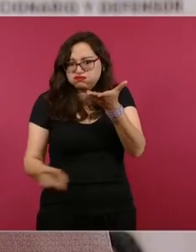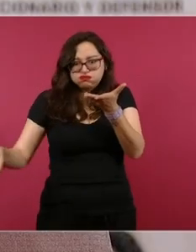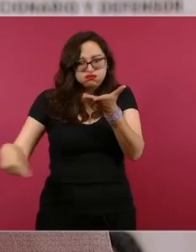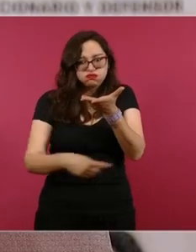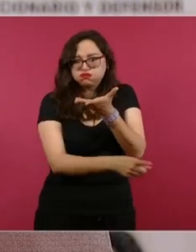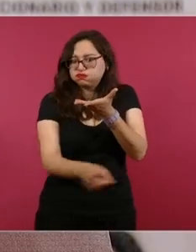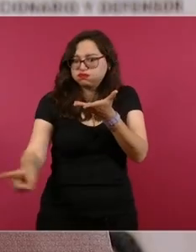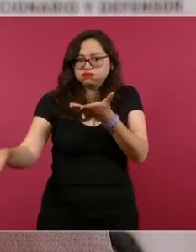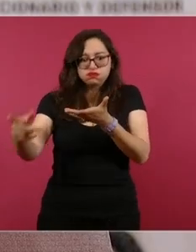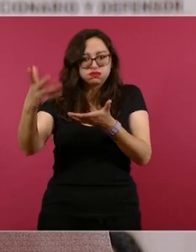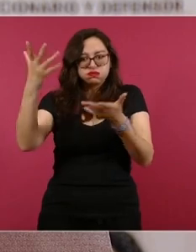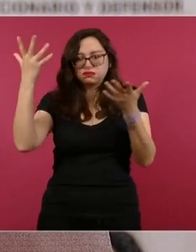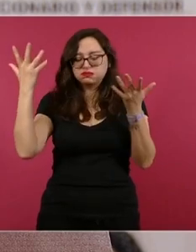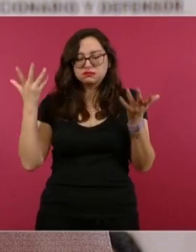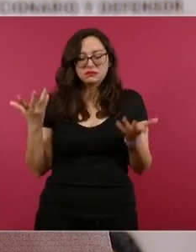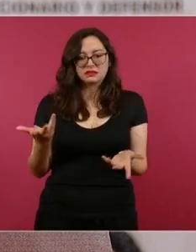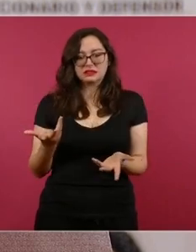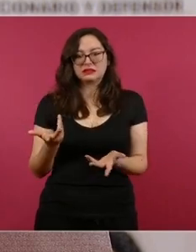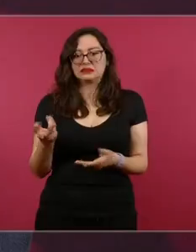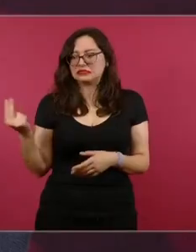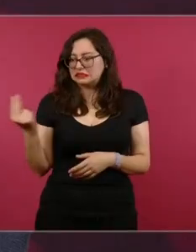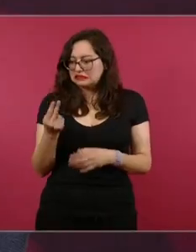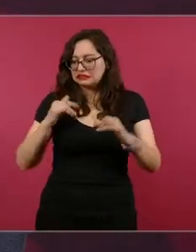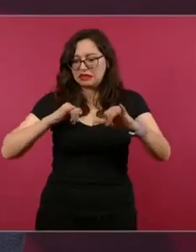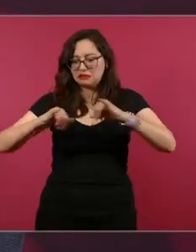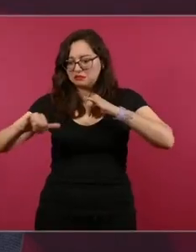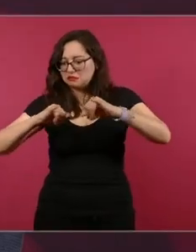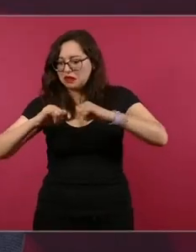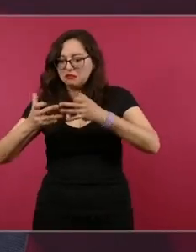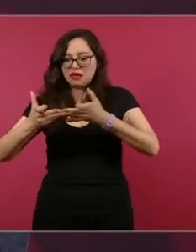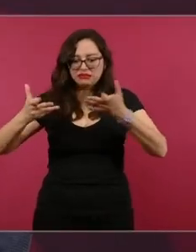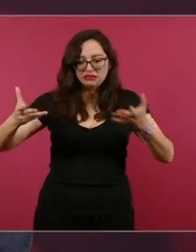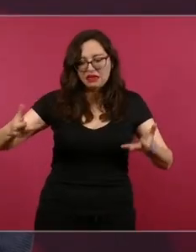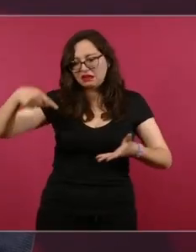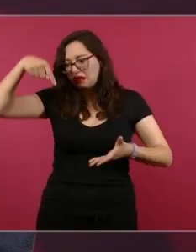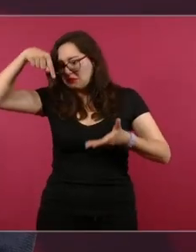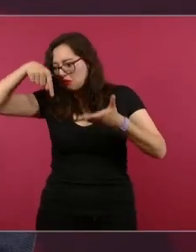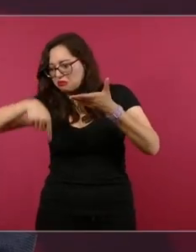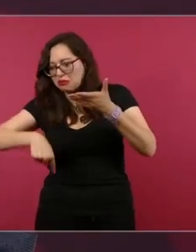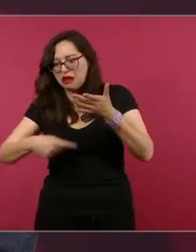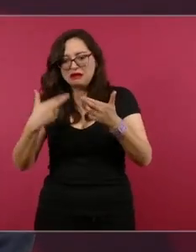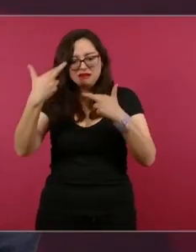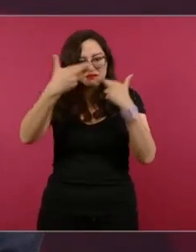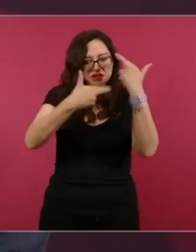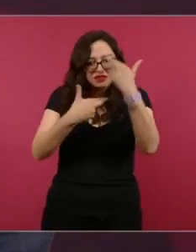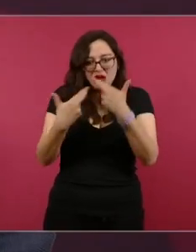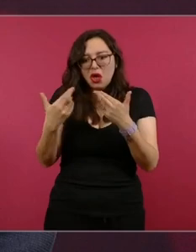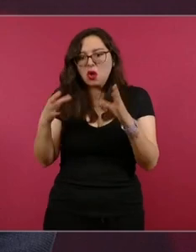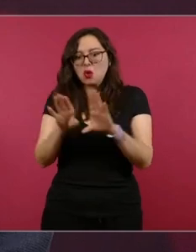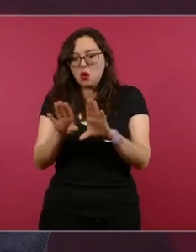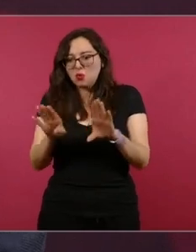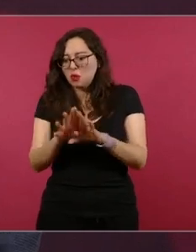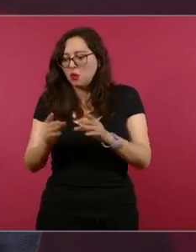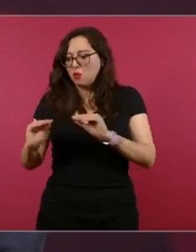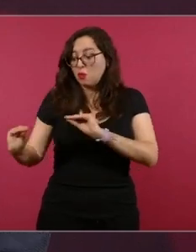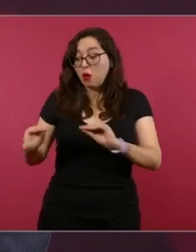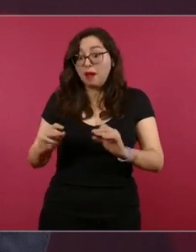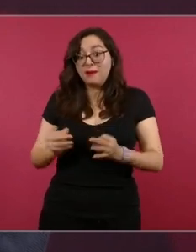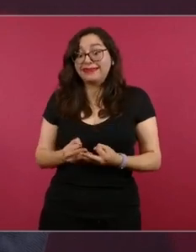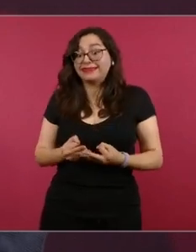con necesidades de análisis geológicos, de análisis de las ciencias de la Tierra,